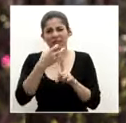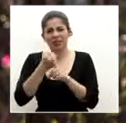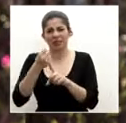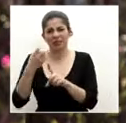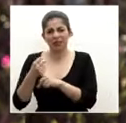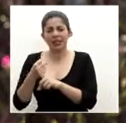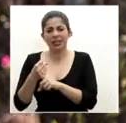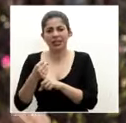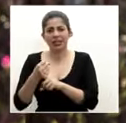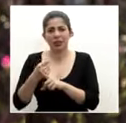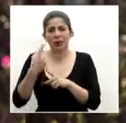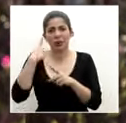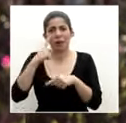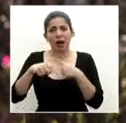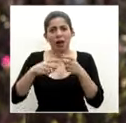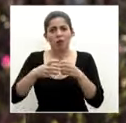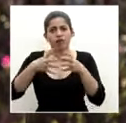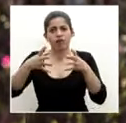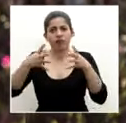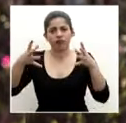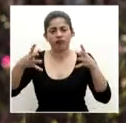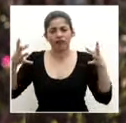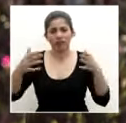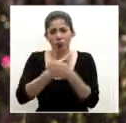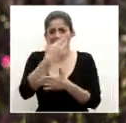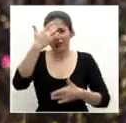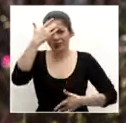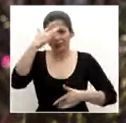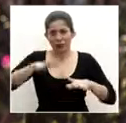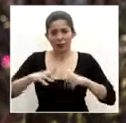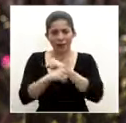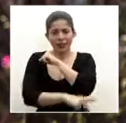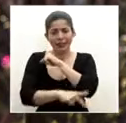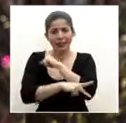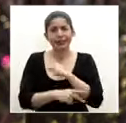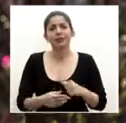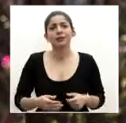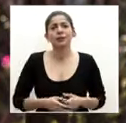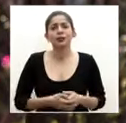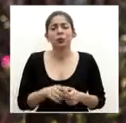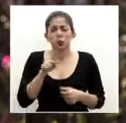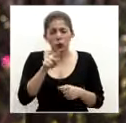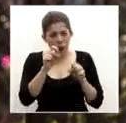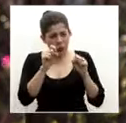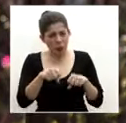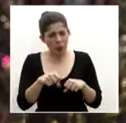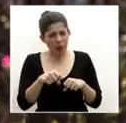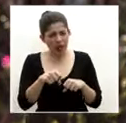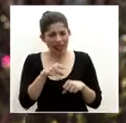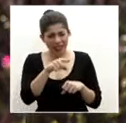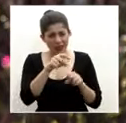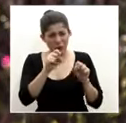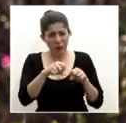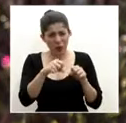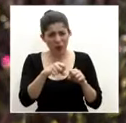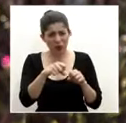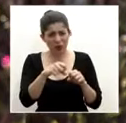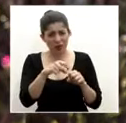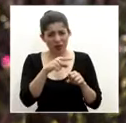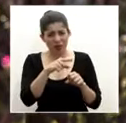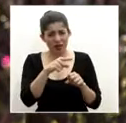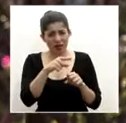tener en la aceleración de nuevos casos en el país. ¿Podría repercutir esto,